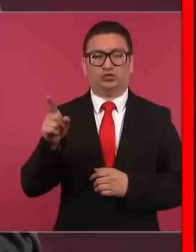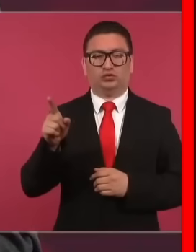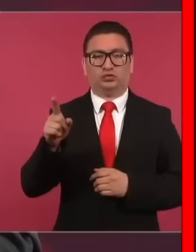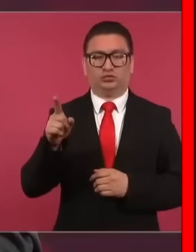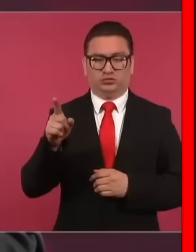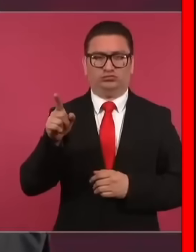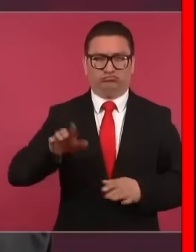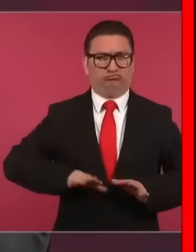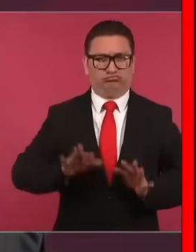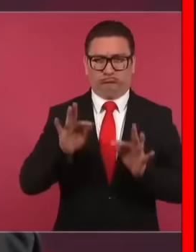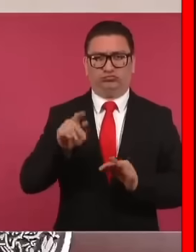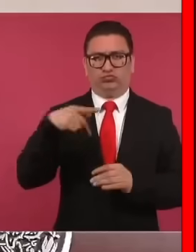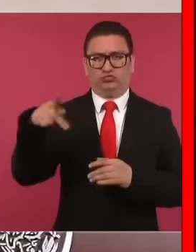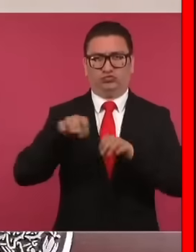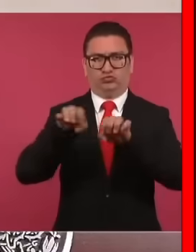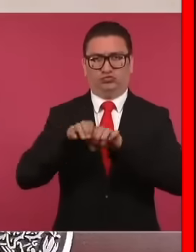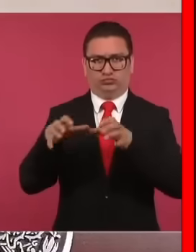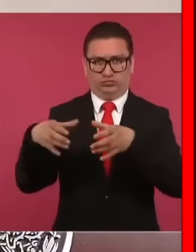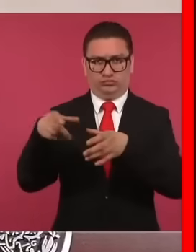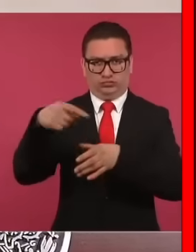sobre todo los de su equipo,